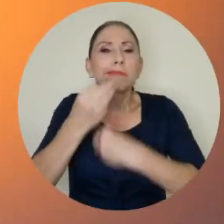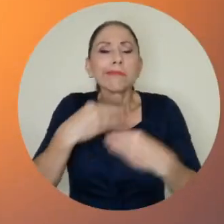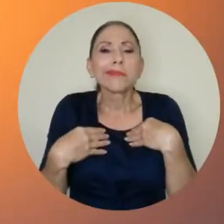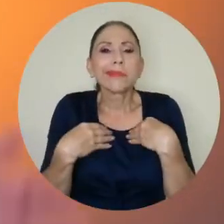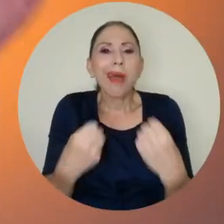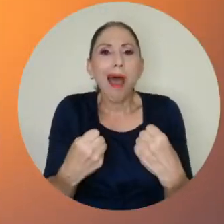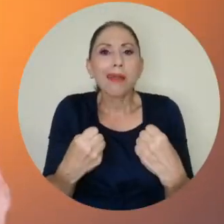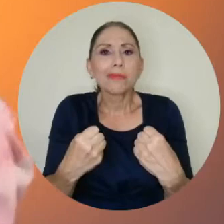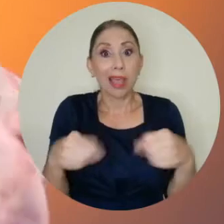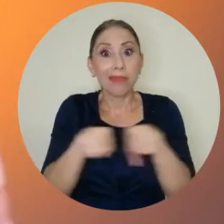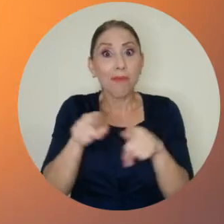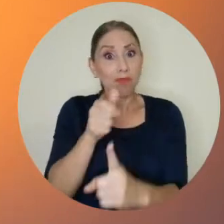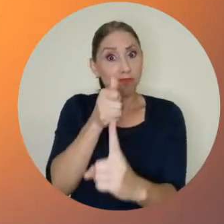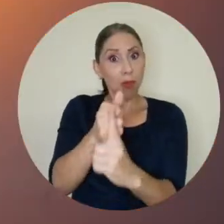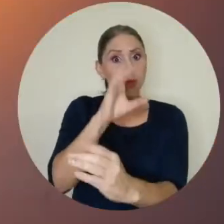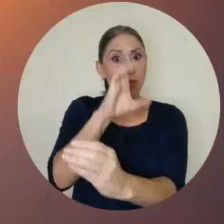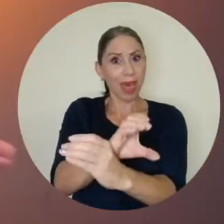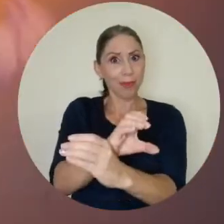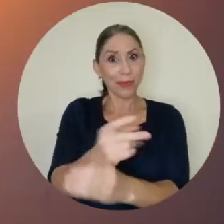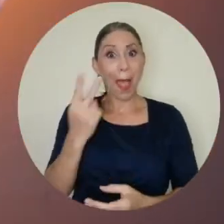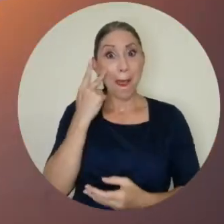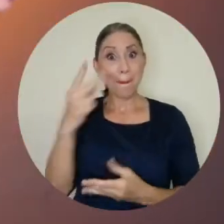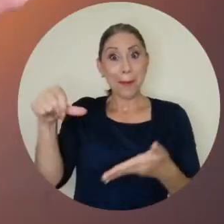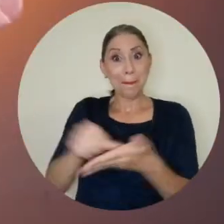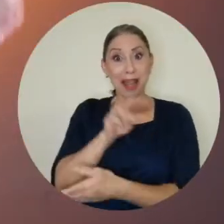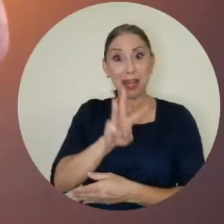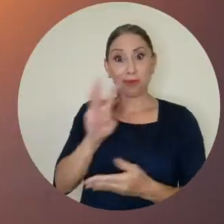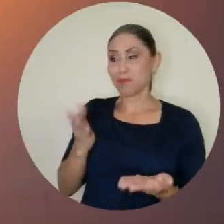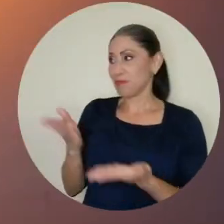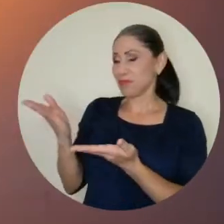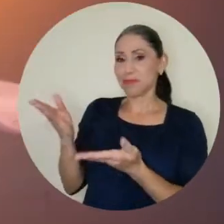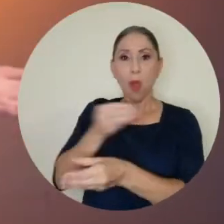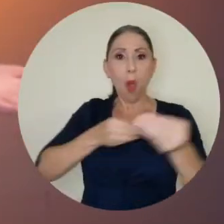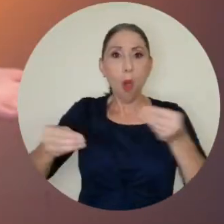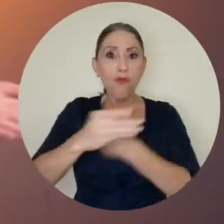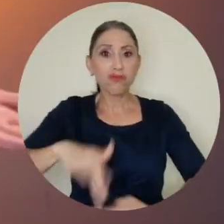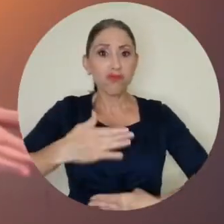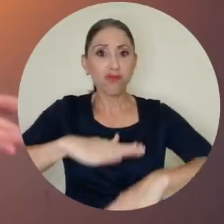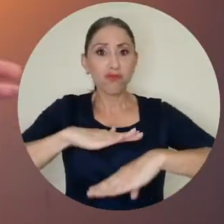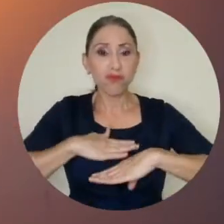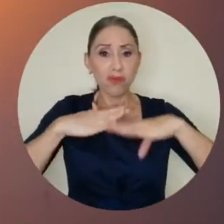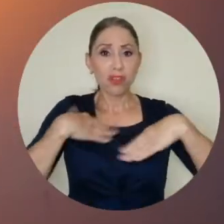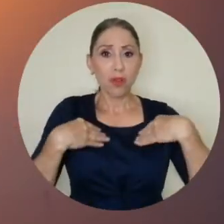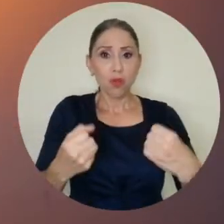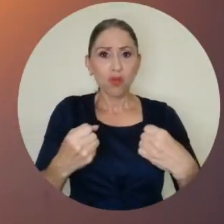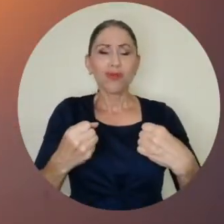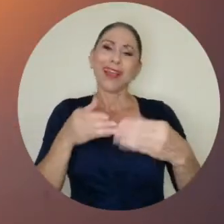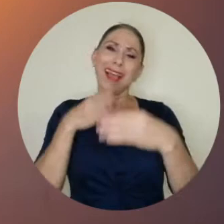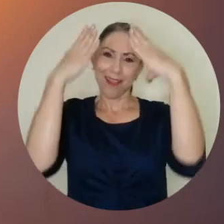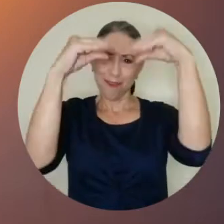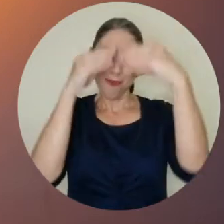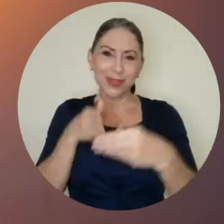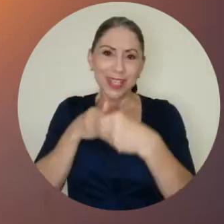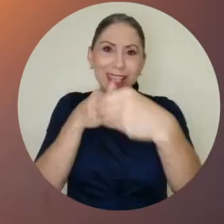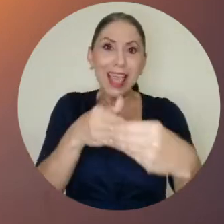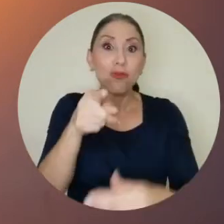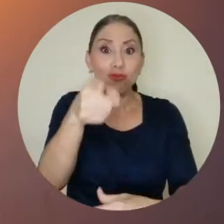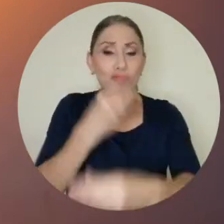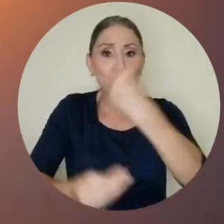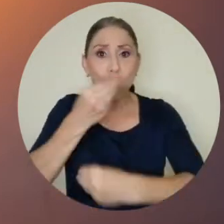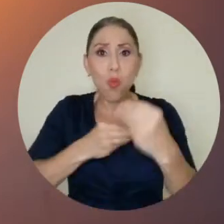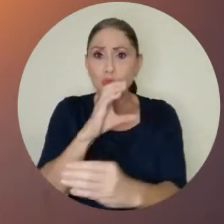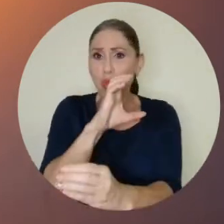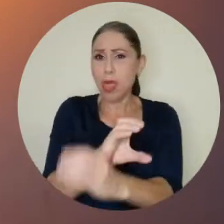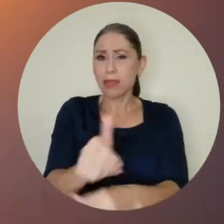y te preocupes por tu autocuidado. Por medio de la siguiente página, la Oficina de Bienestar y Salud te ofrece información y guía para nutrirte y